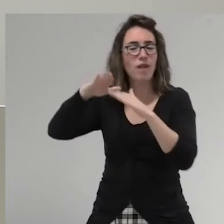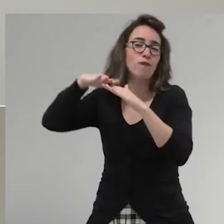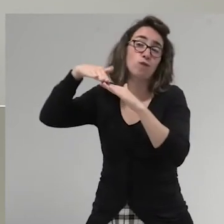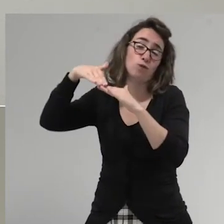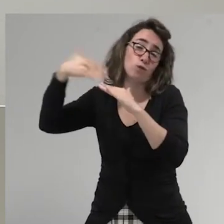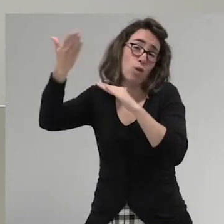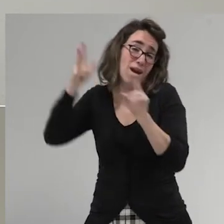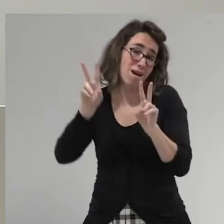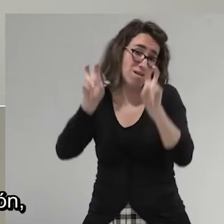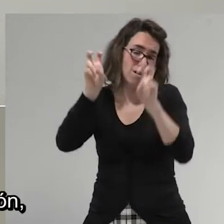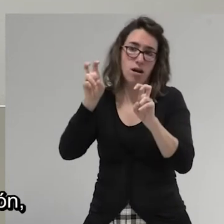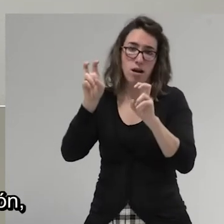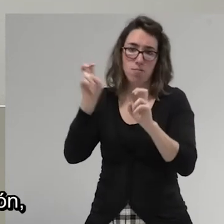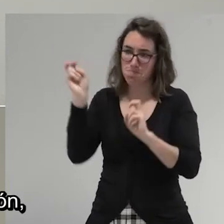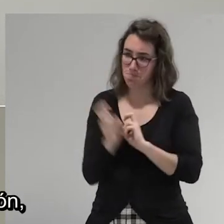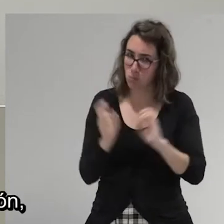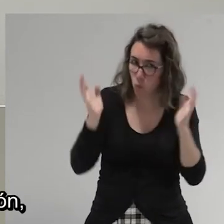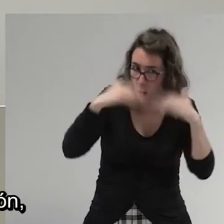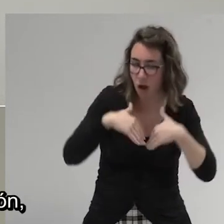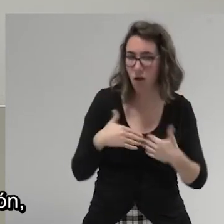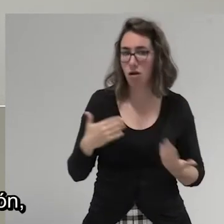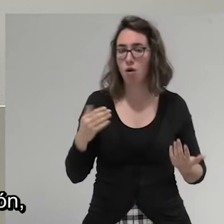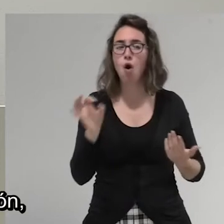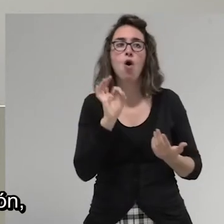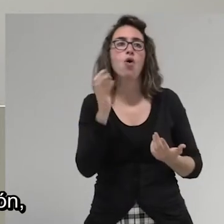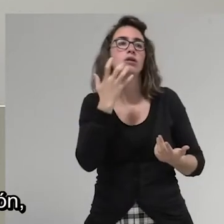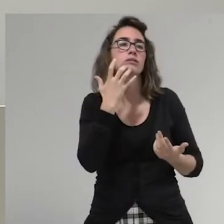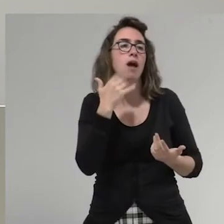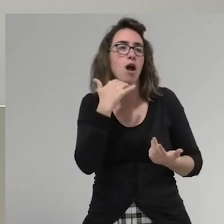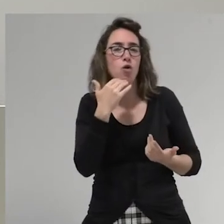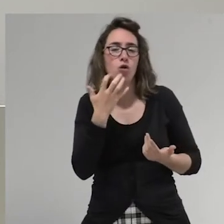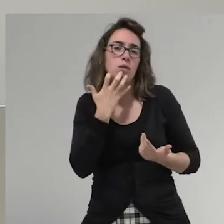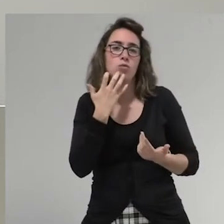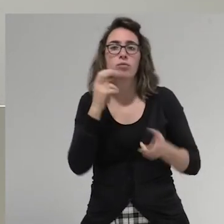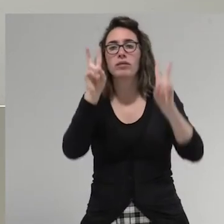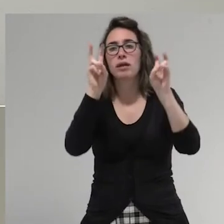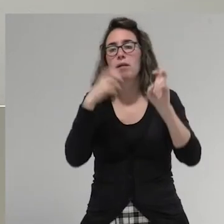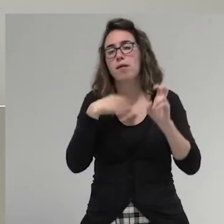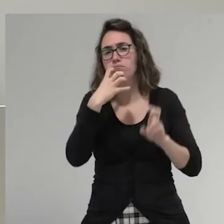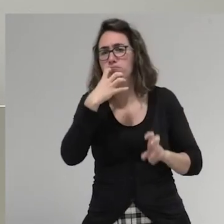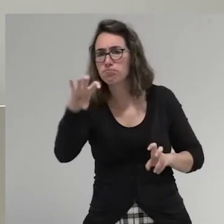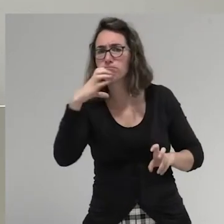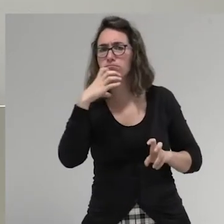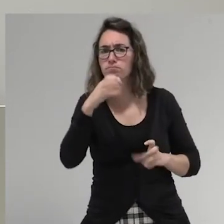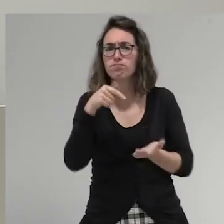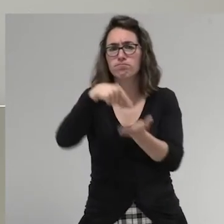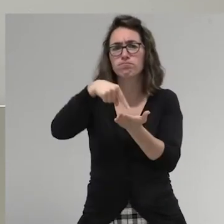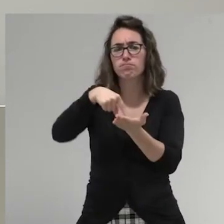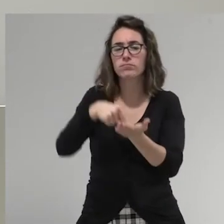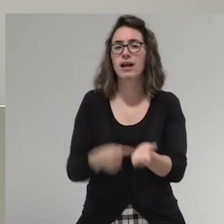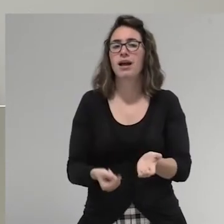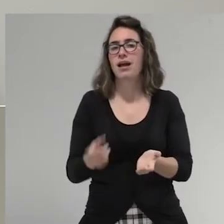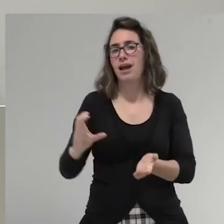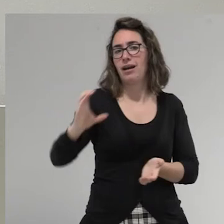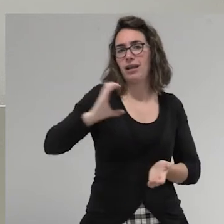alguna palabra. Si hay concretamente alguna reclamación, por ejemplo, la renta de básica